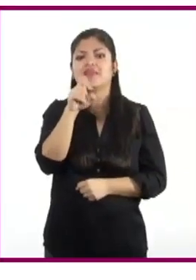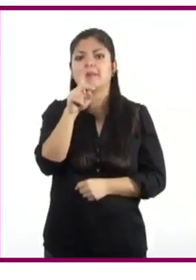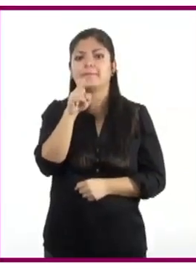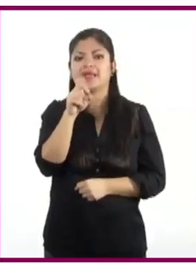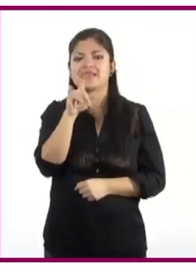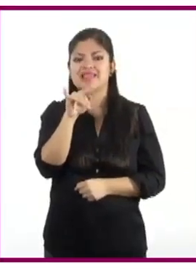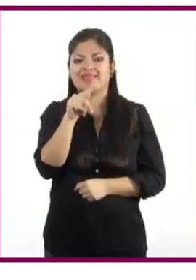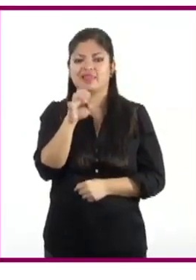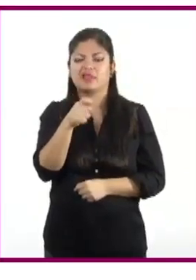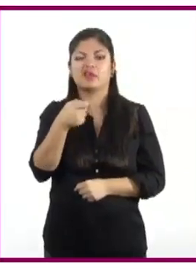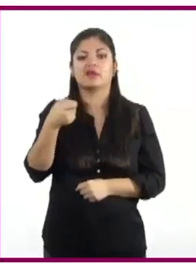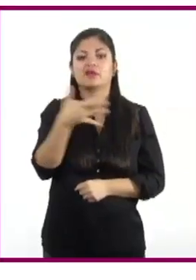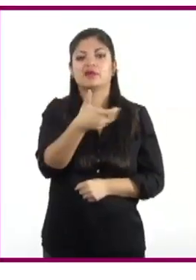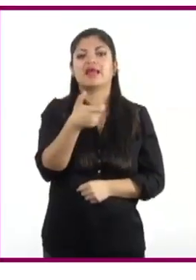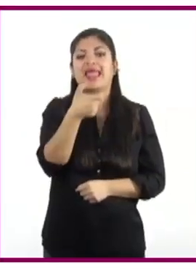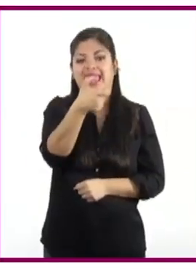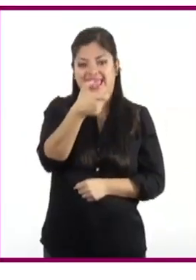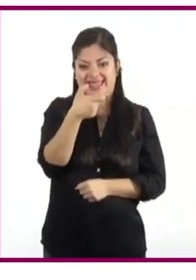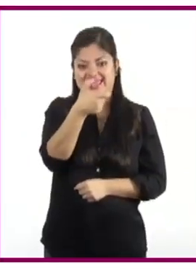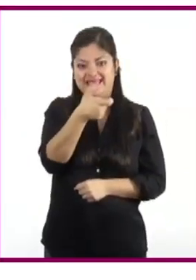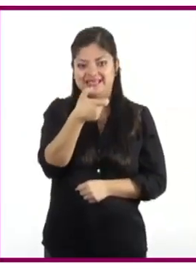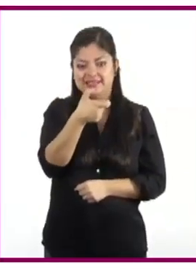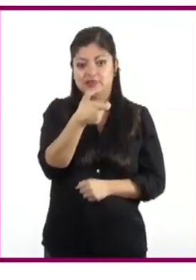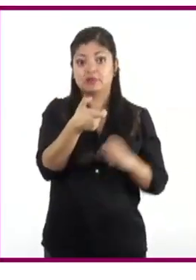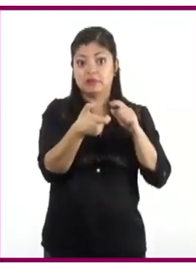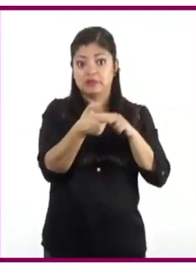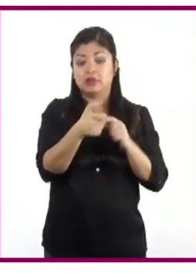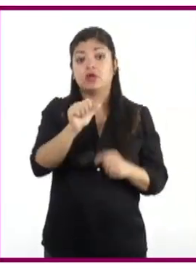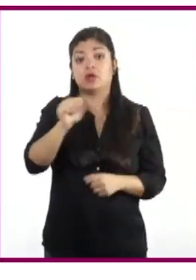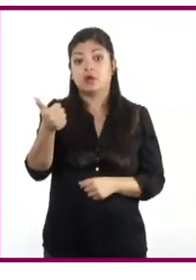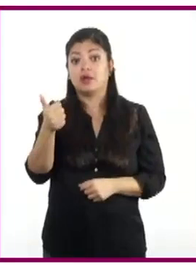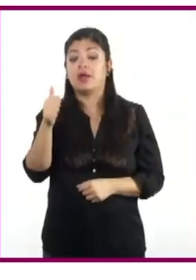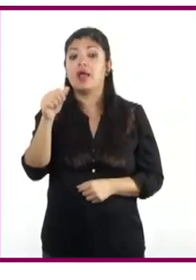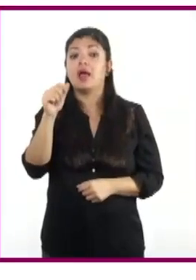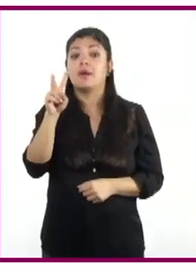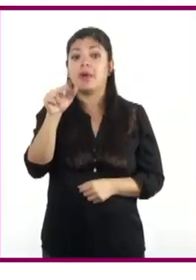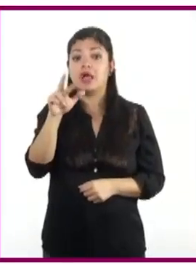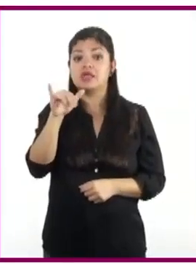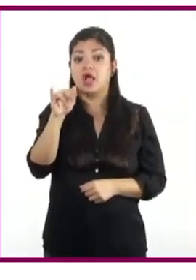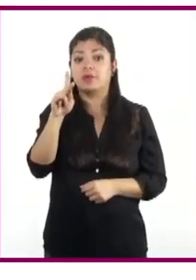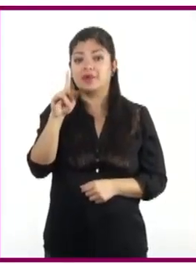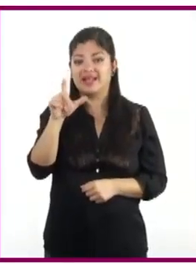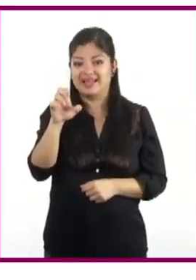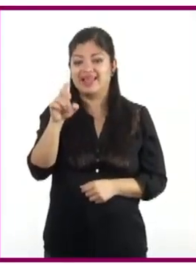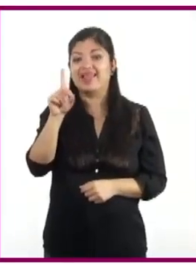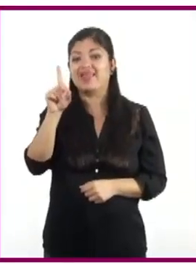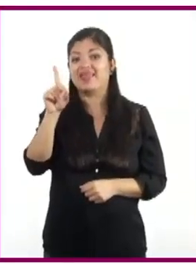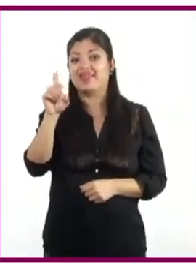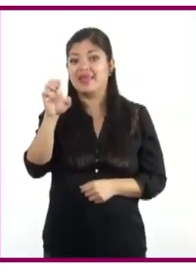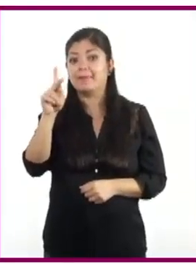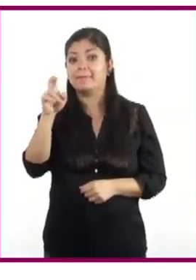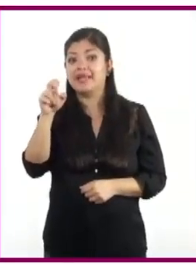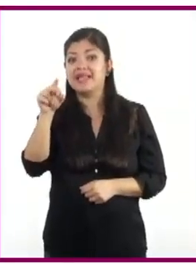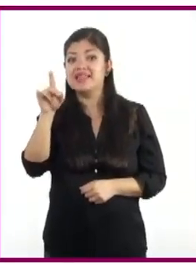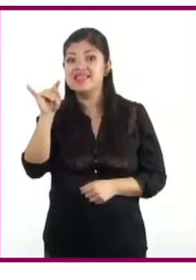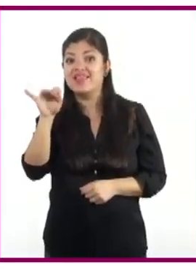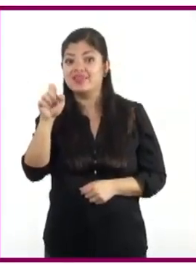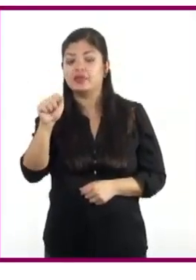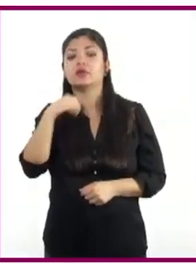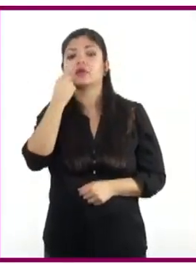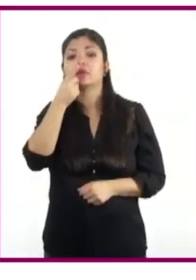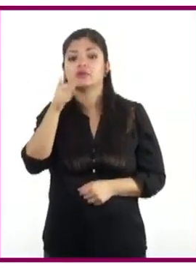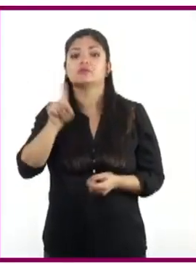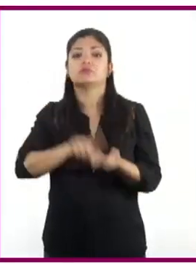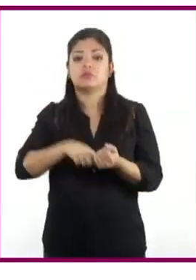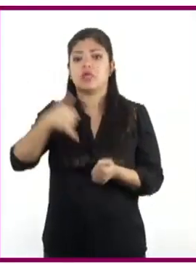normalmente se nombra como X, y la variable dependiente o de salida, que se nombra como Y. Como el número